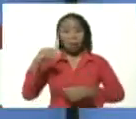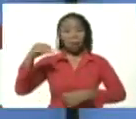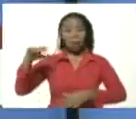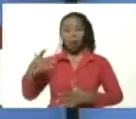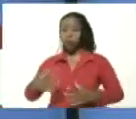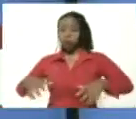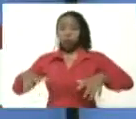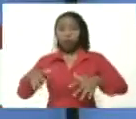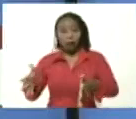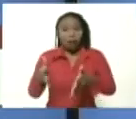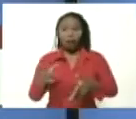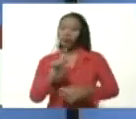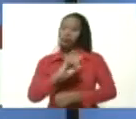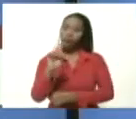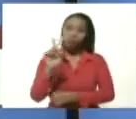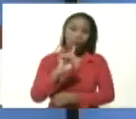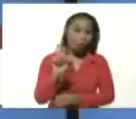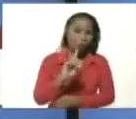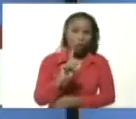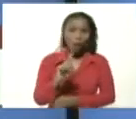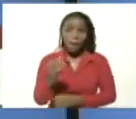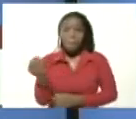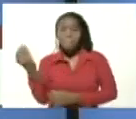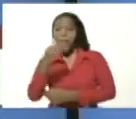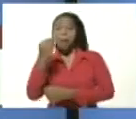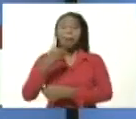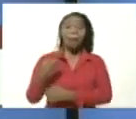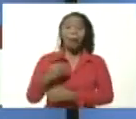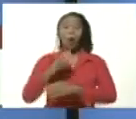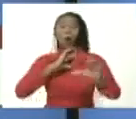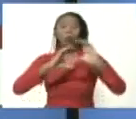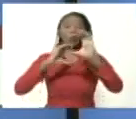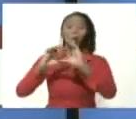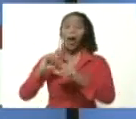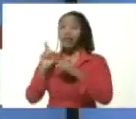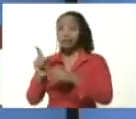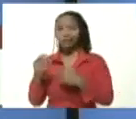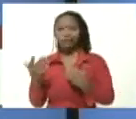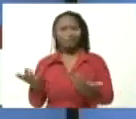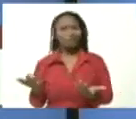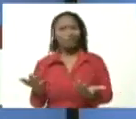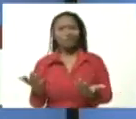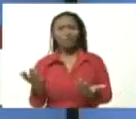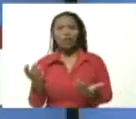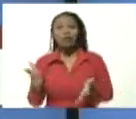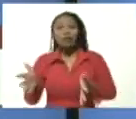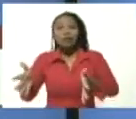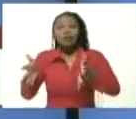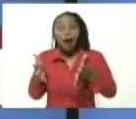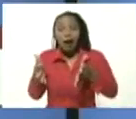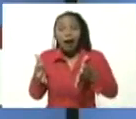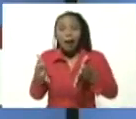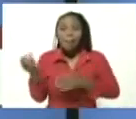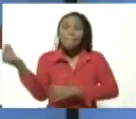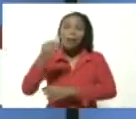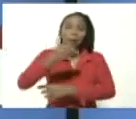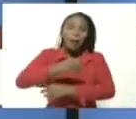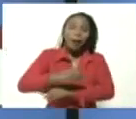tú. No es que gana el que tenga más medios de comunicación. Si así fuese, imagínate. Es gana el que tenga más